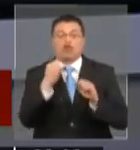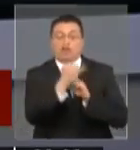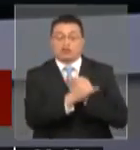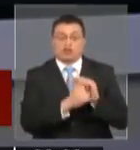www.nagaraku.com y